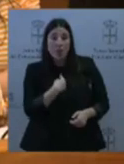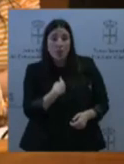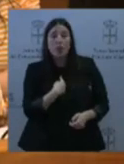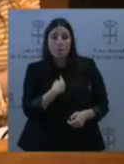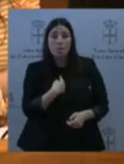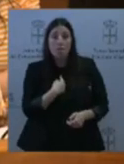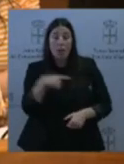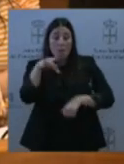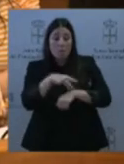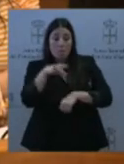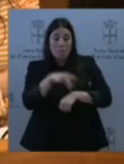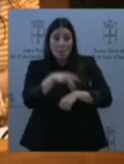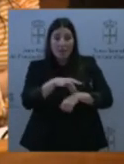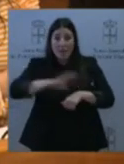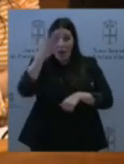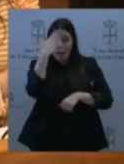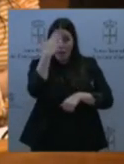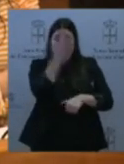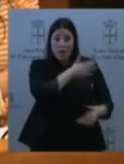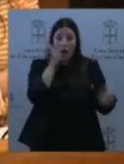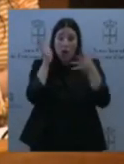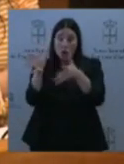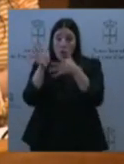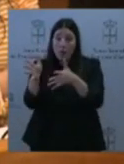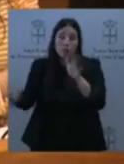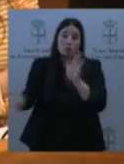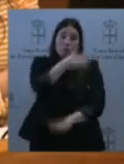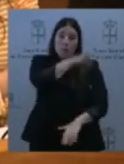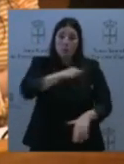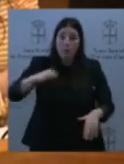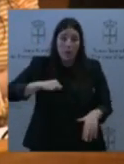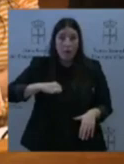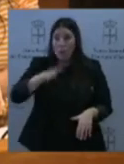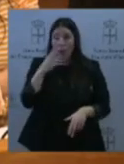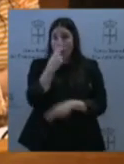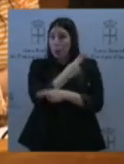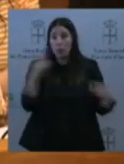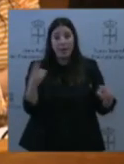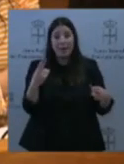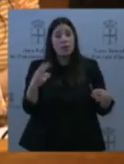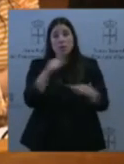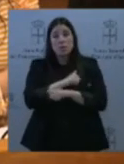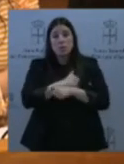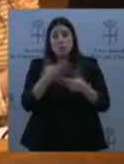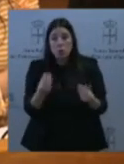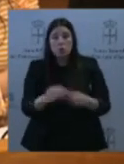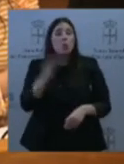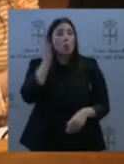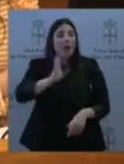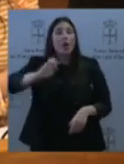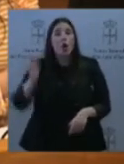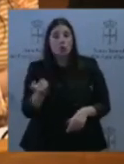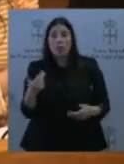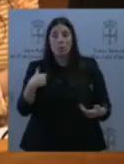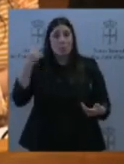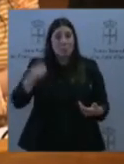porque en la pública iba a tardar meses. Decía, me duele porque creo en la pública. Miriam, piensa lo mismo. El caso que más me impactó probablemente fue el de Bea,